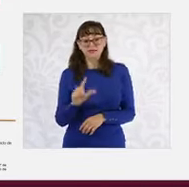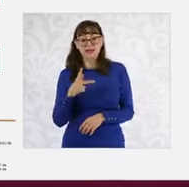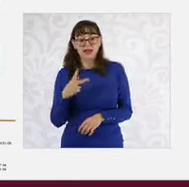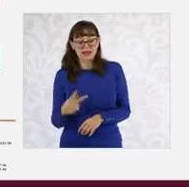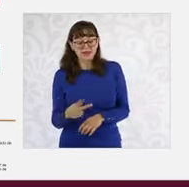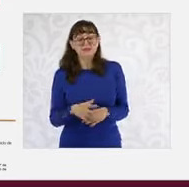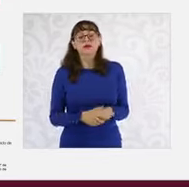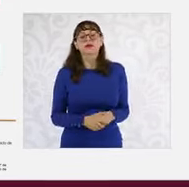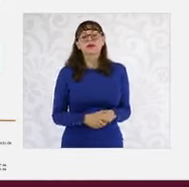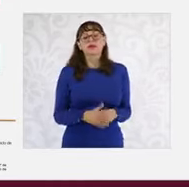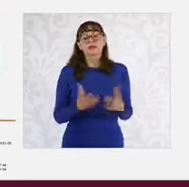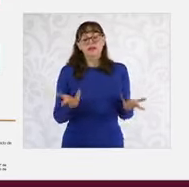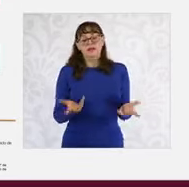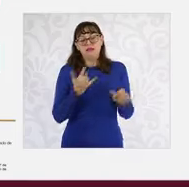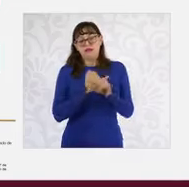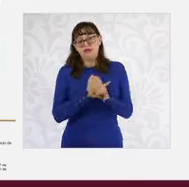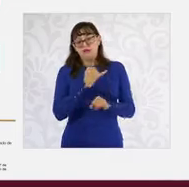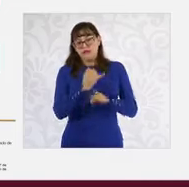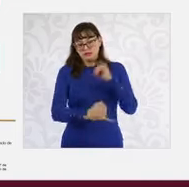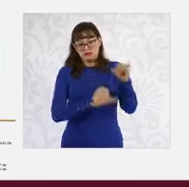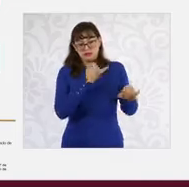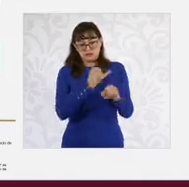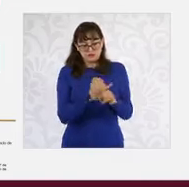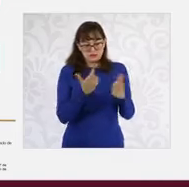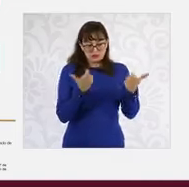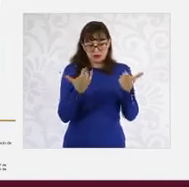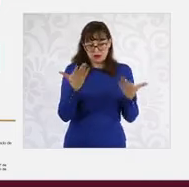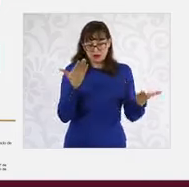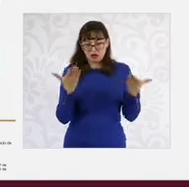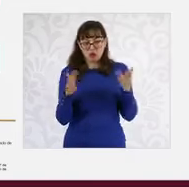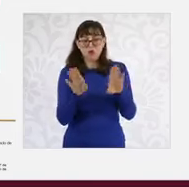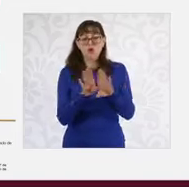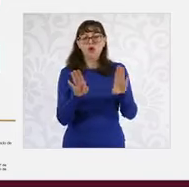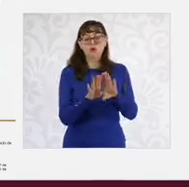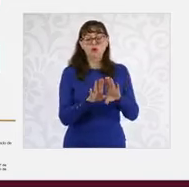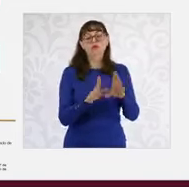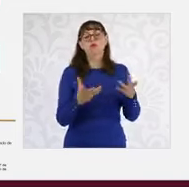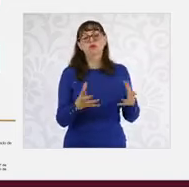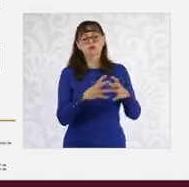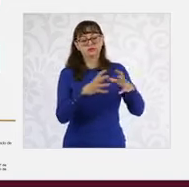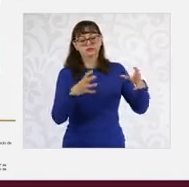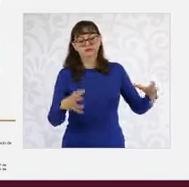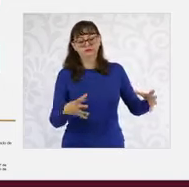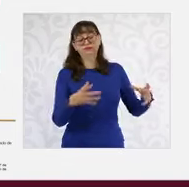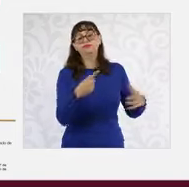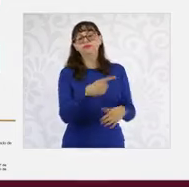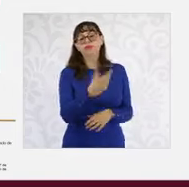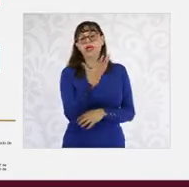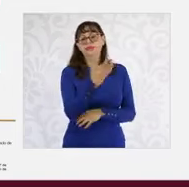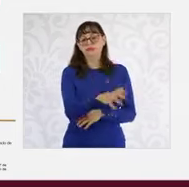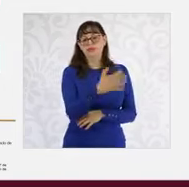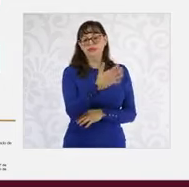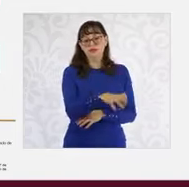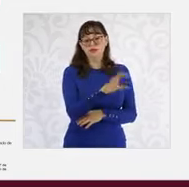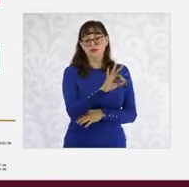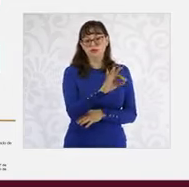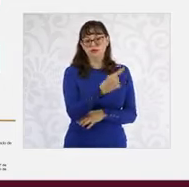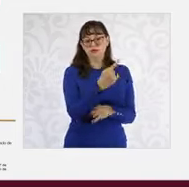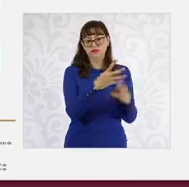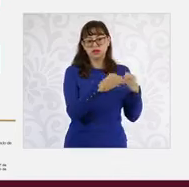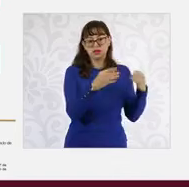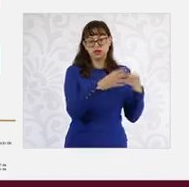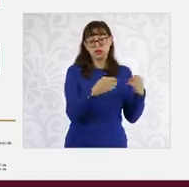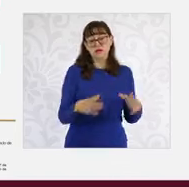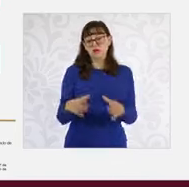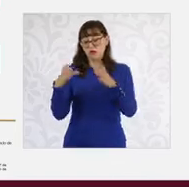el precio promedio nacional del gas, en el caso del gas estacionario, fue de 10 pesos con 41 centavos y para el gas por